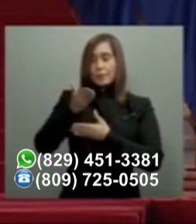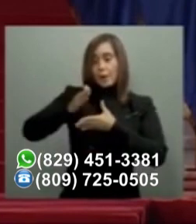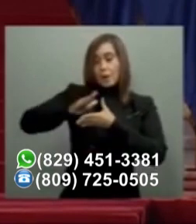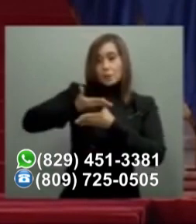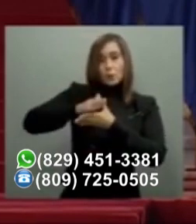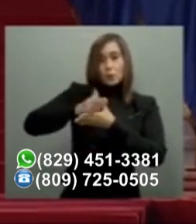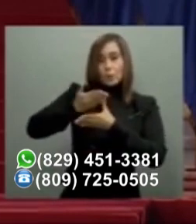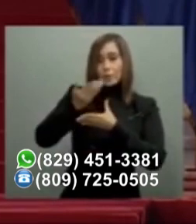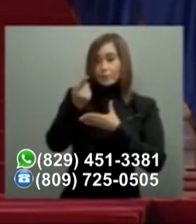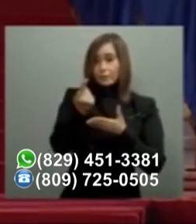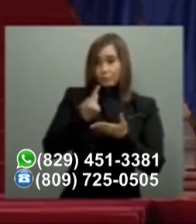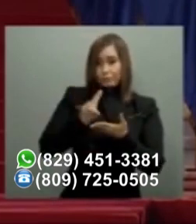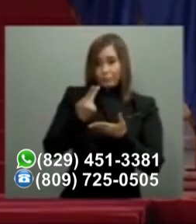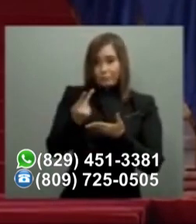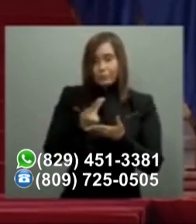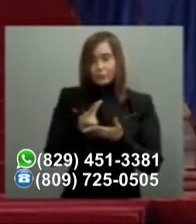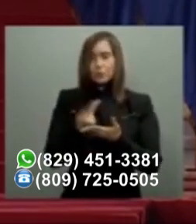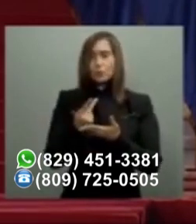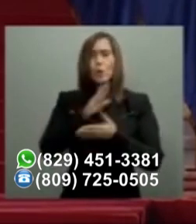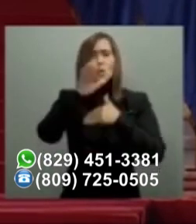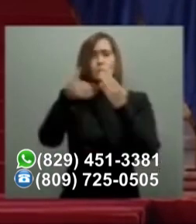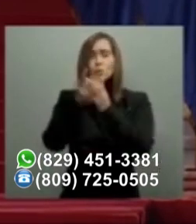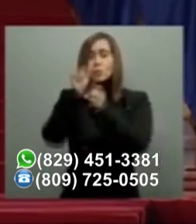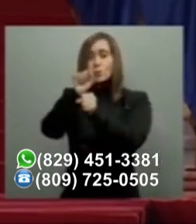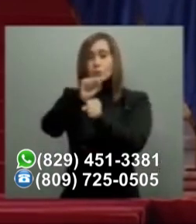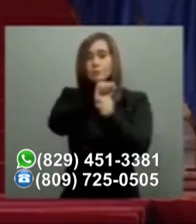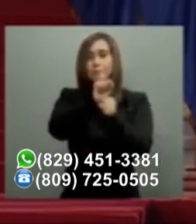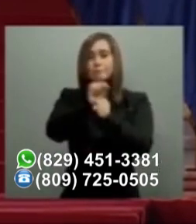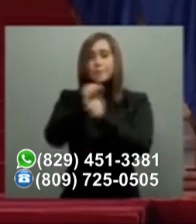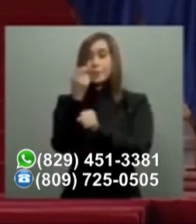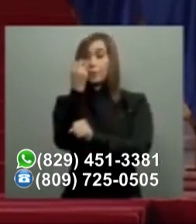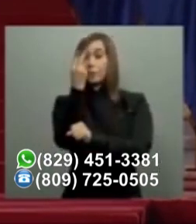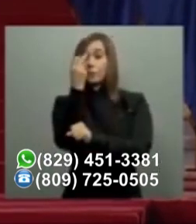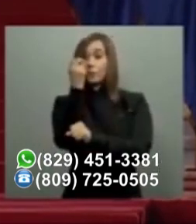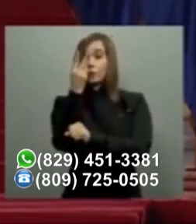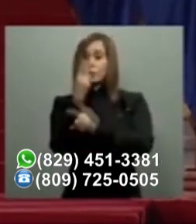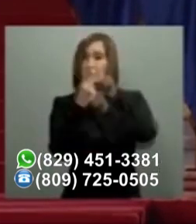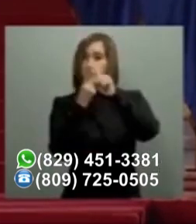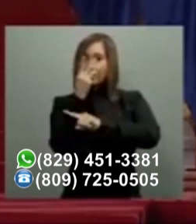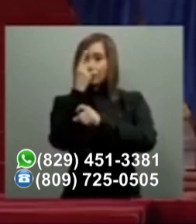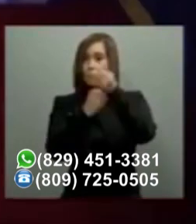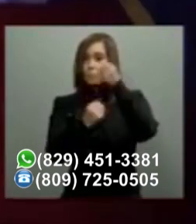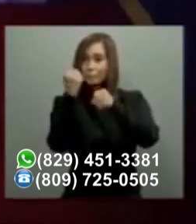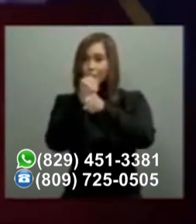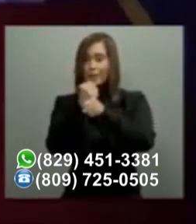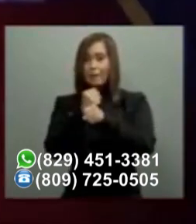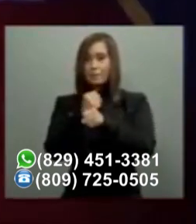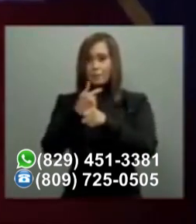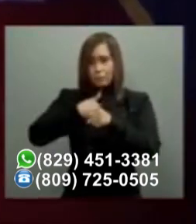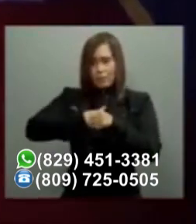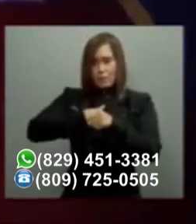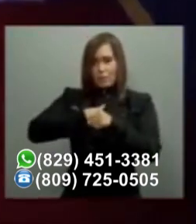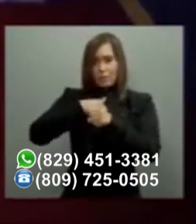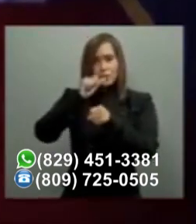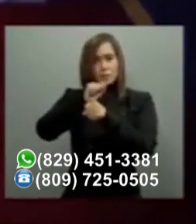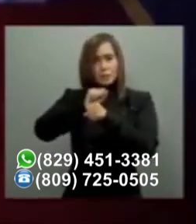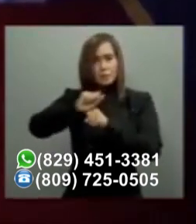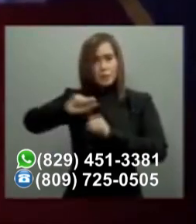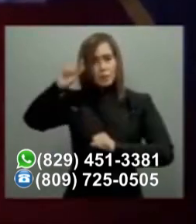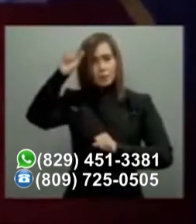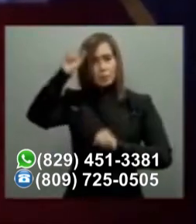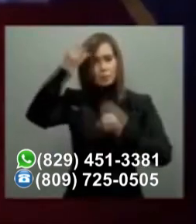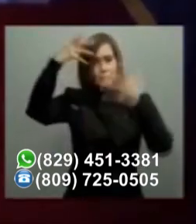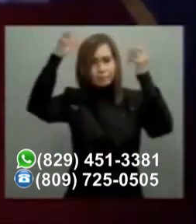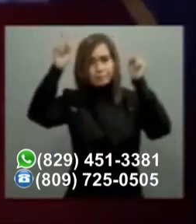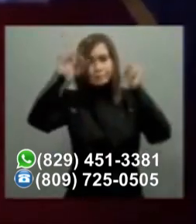bien señores ahí están las imágenes y eso esos han sido los cambios que se han producido importante